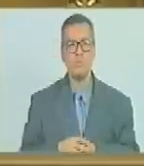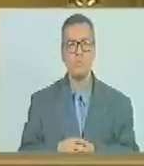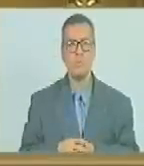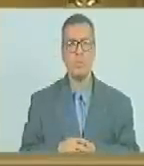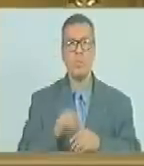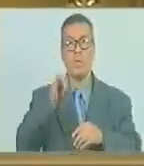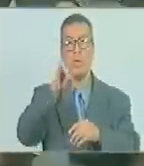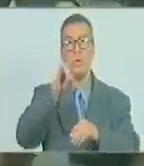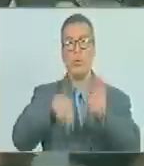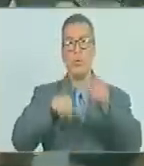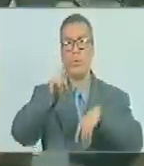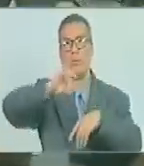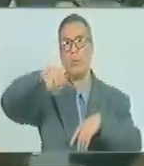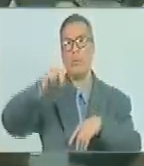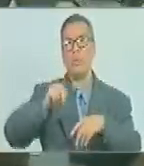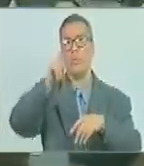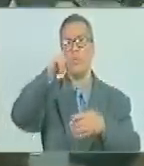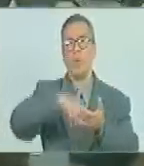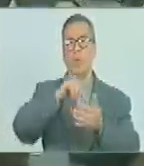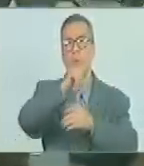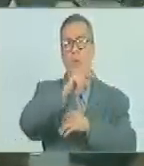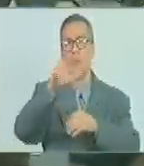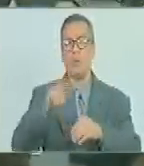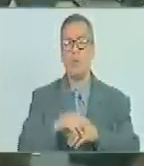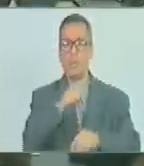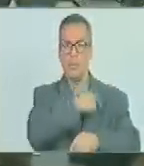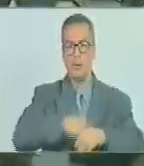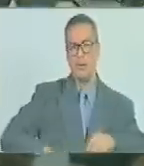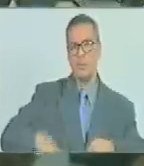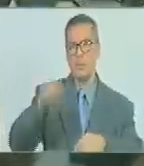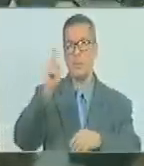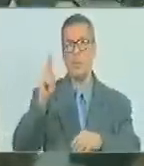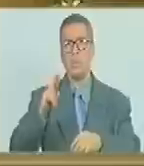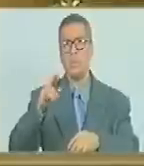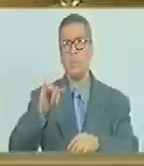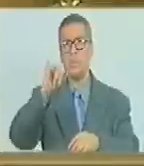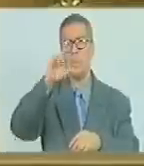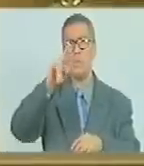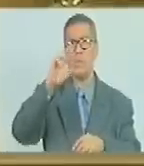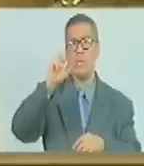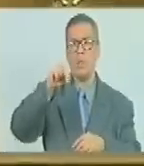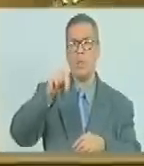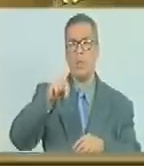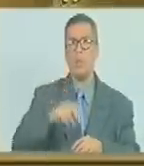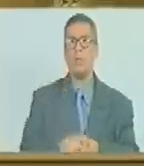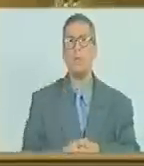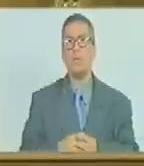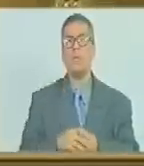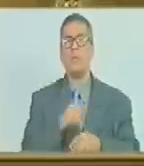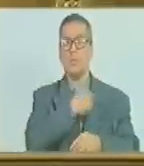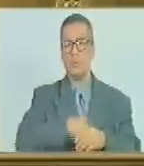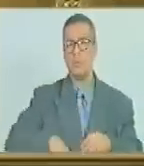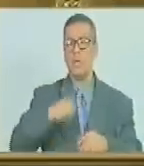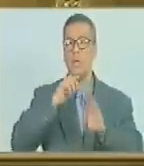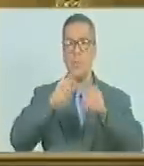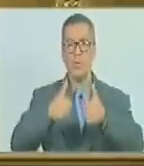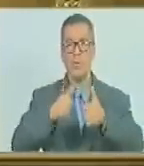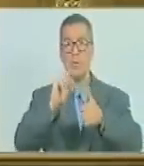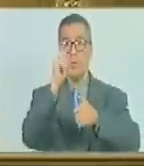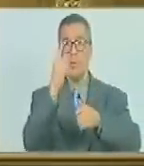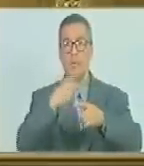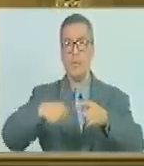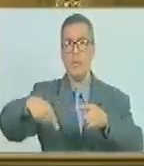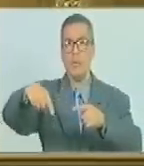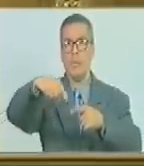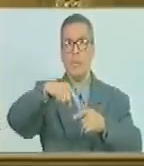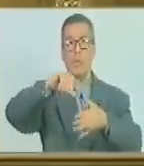que el lunes 12 de junio de 2023, el presidente de la República Islámica de Irán, Sayed Ebrahim Raisi, inició su primera gira por la